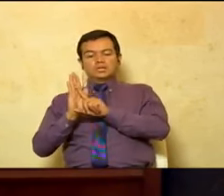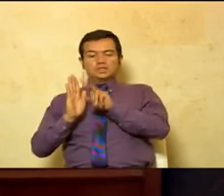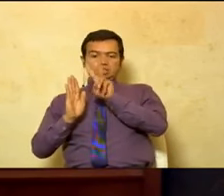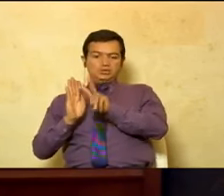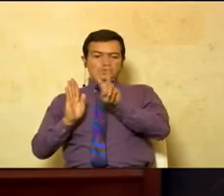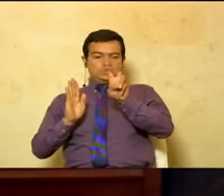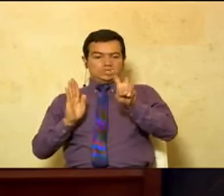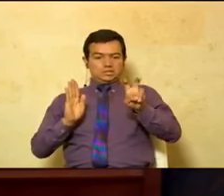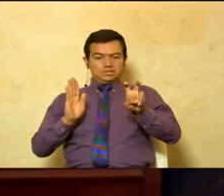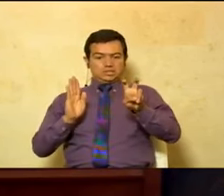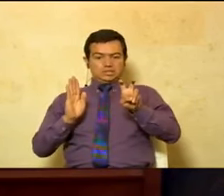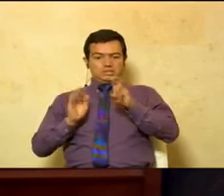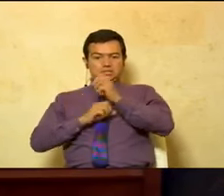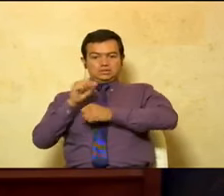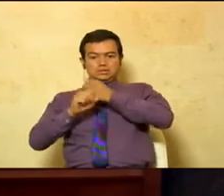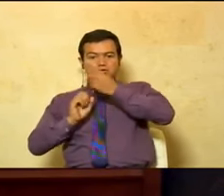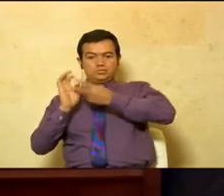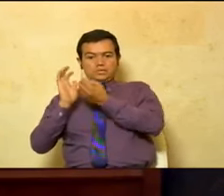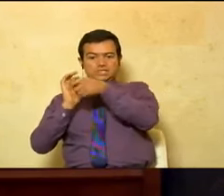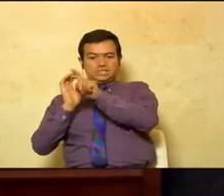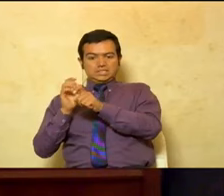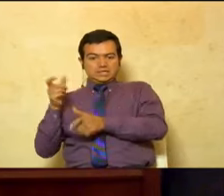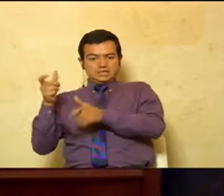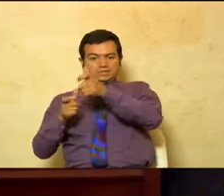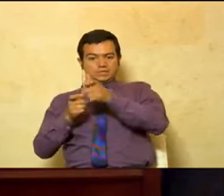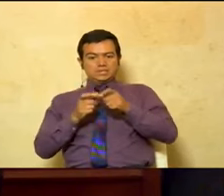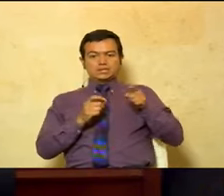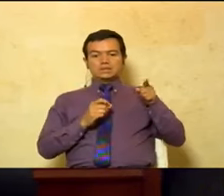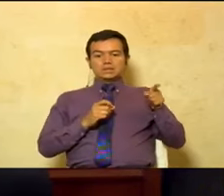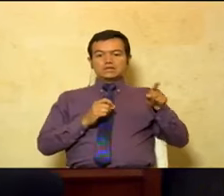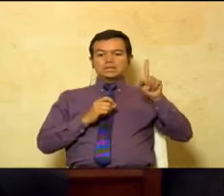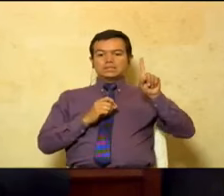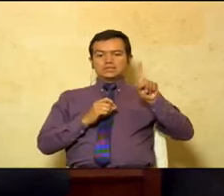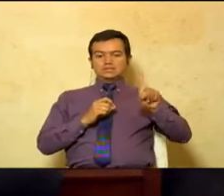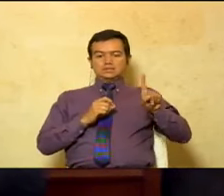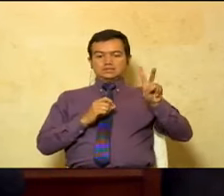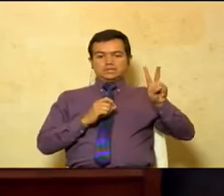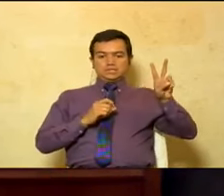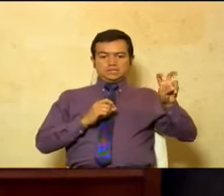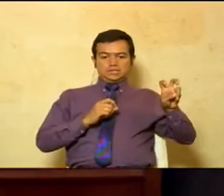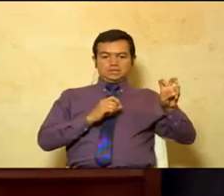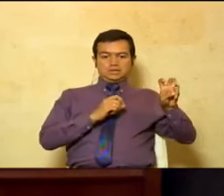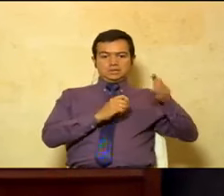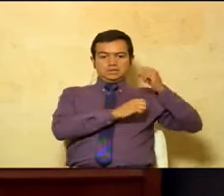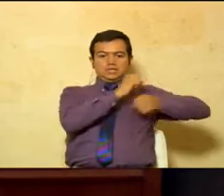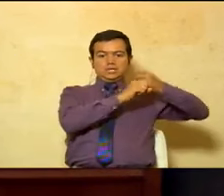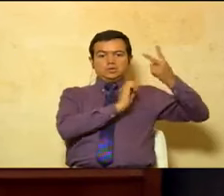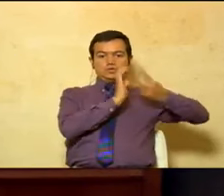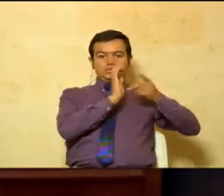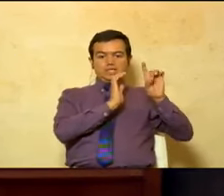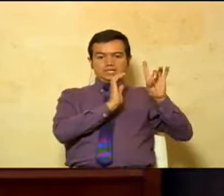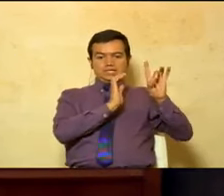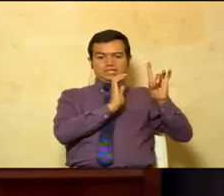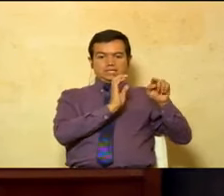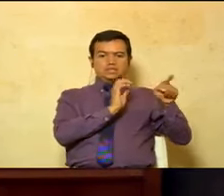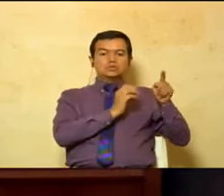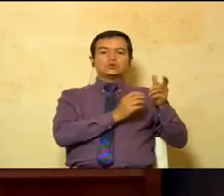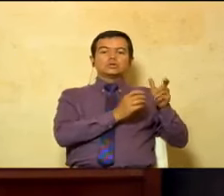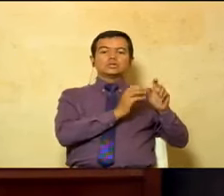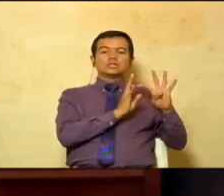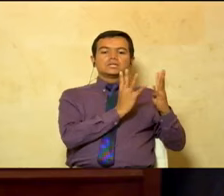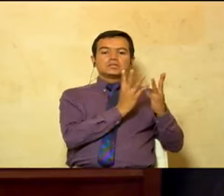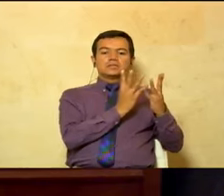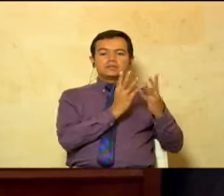2016 cámara 12725 senado proyecto de ley